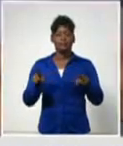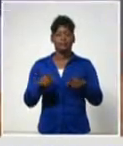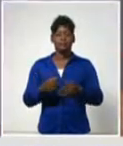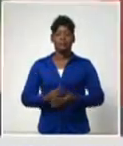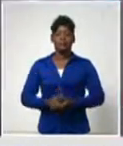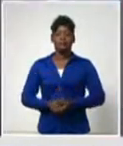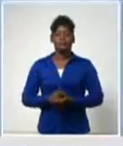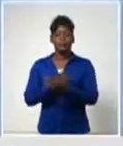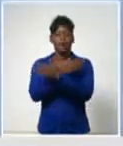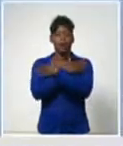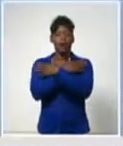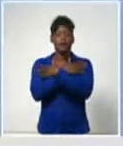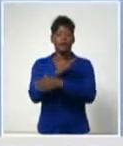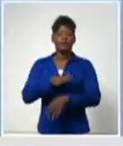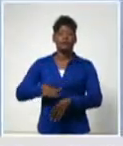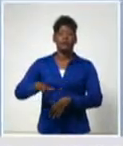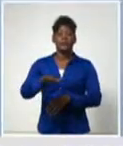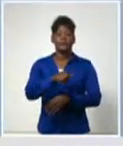abrazo.